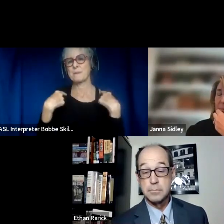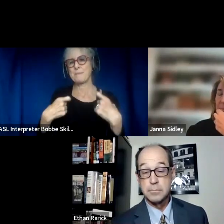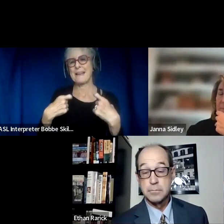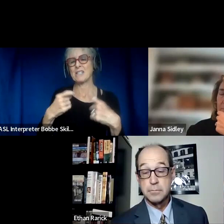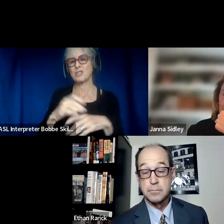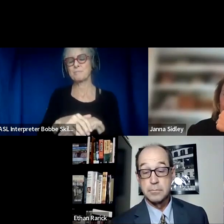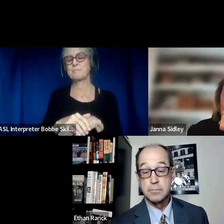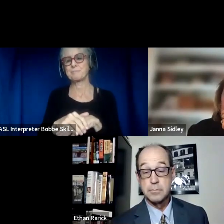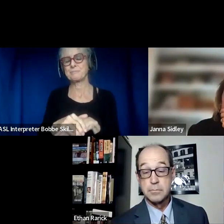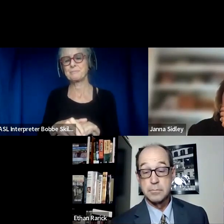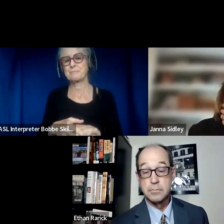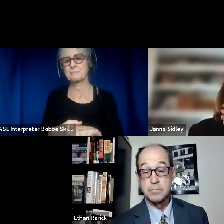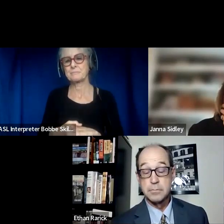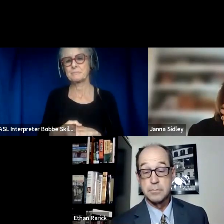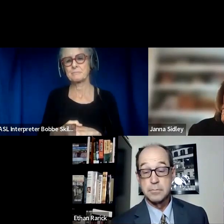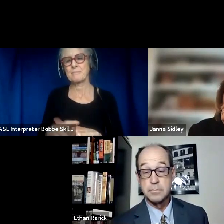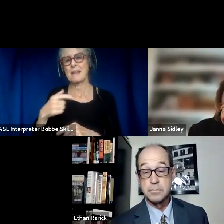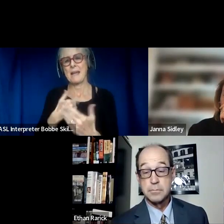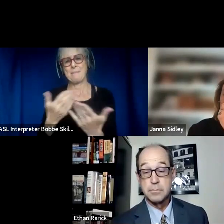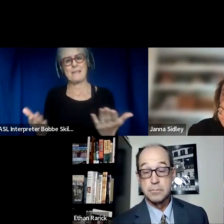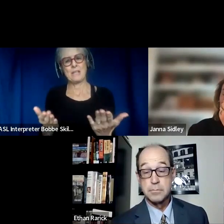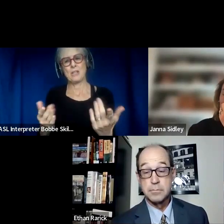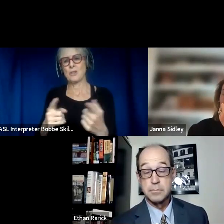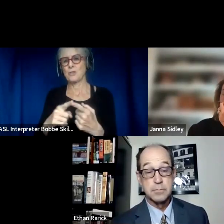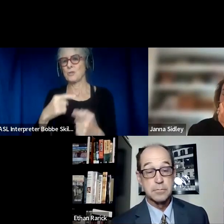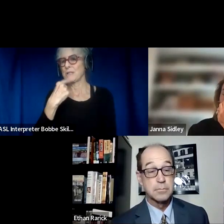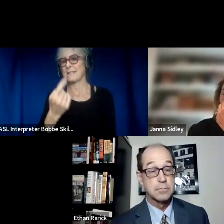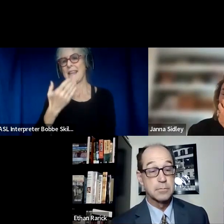más para decirle gracias al señor